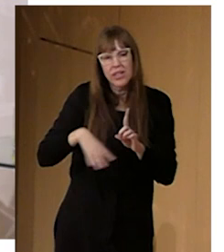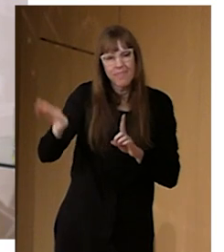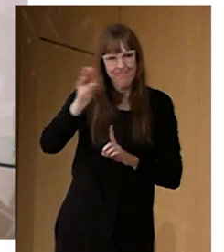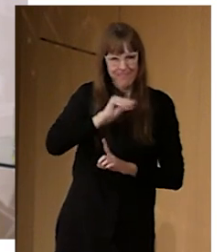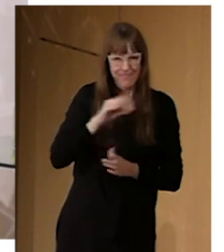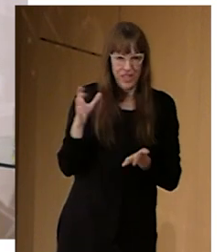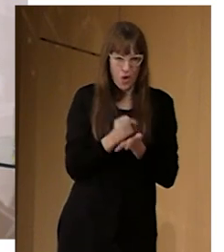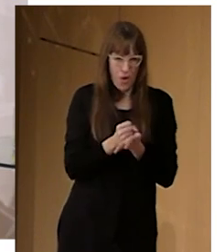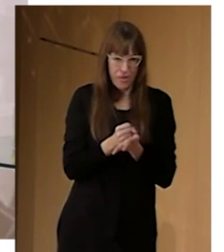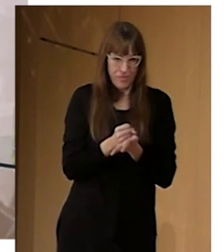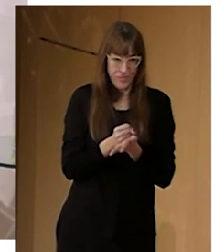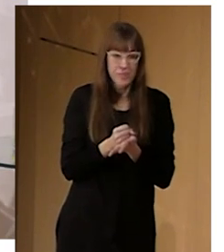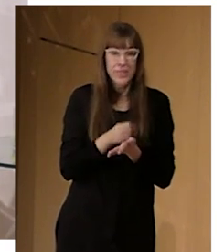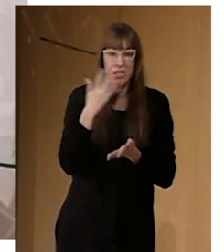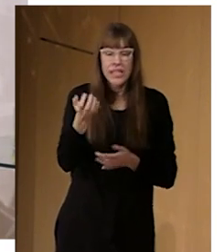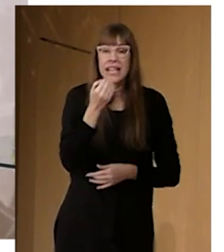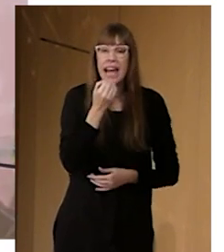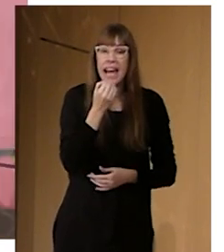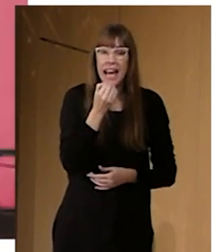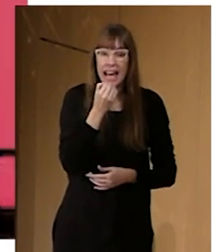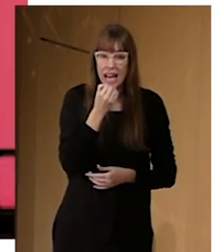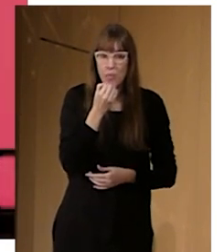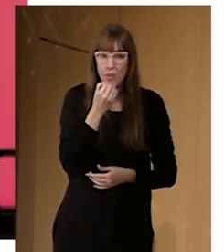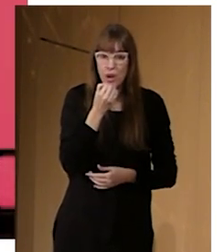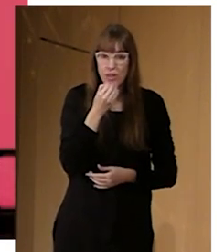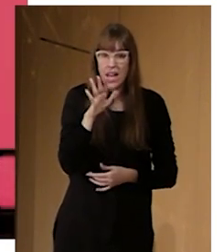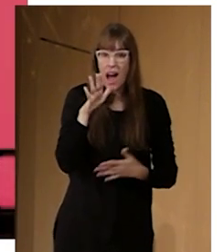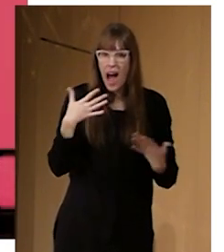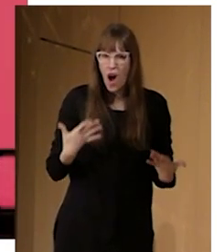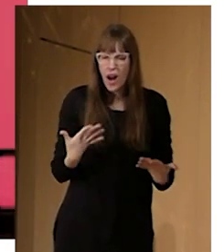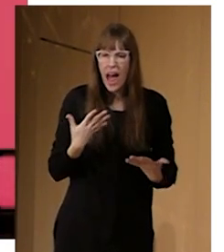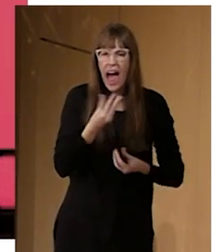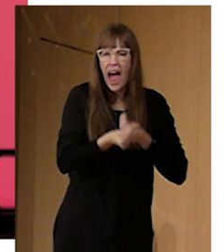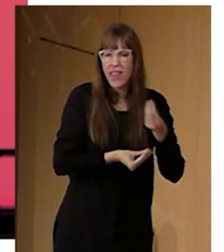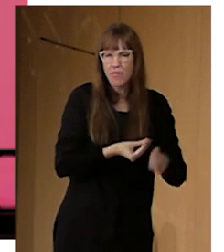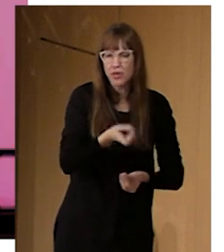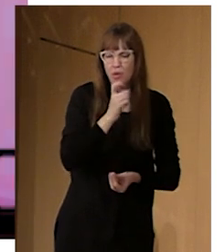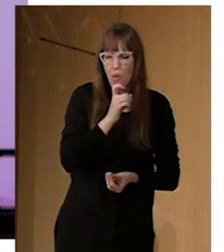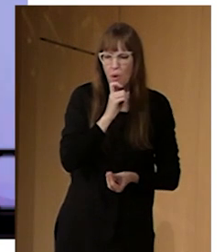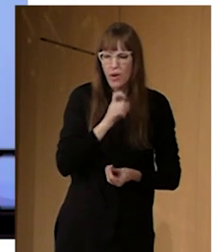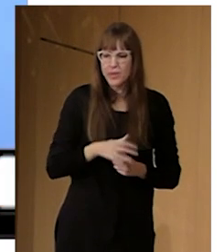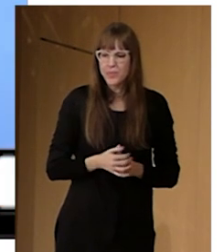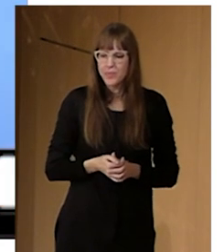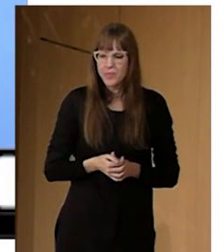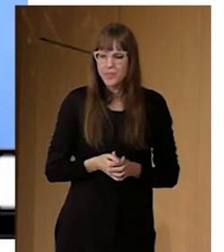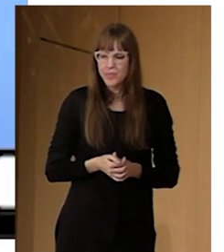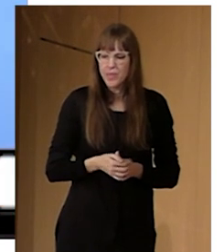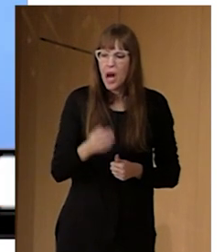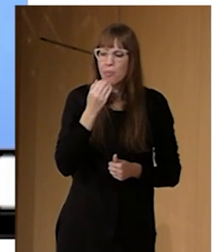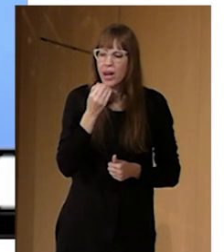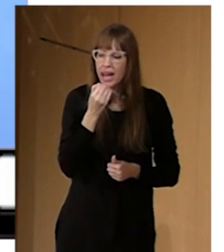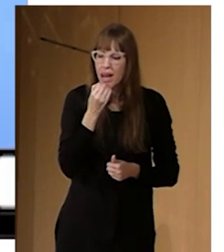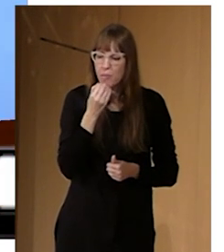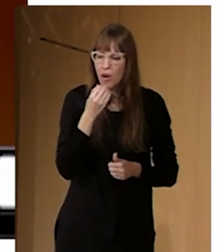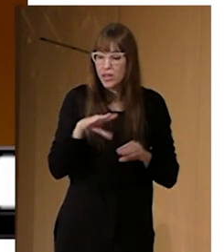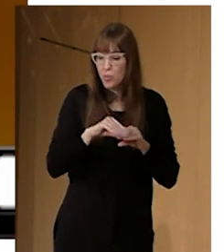concretos no de lo que hacemos sino de cómo lo hacemos se cuenta que fue precisamente qui lo descubrió al encender la luz en medio de una